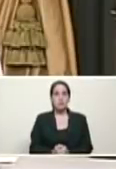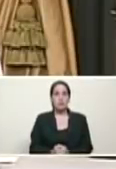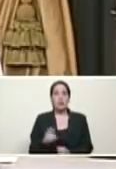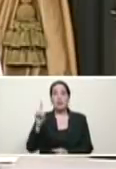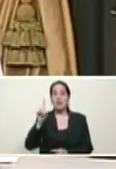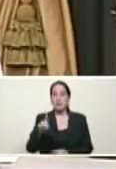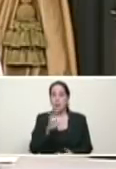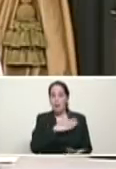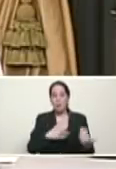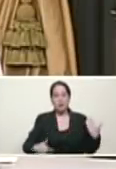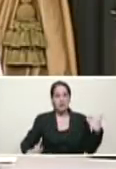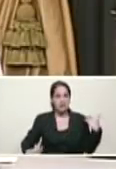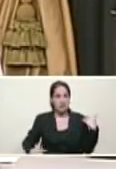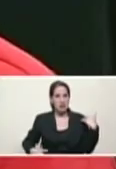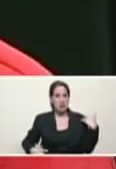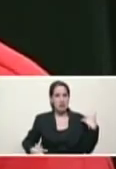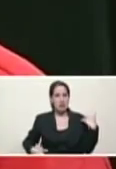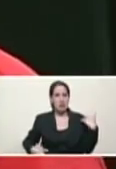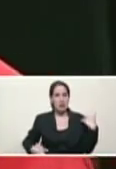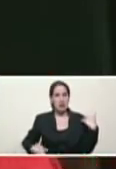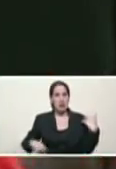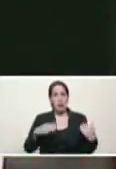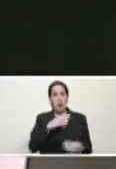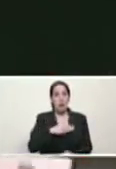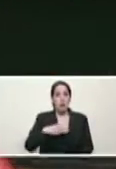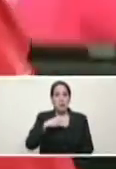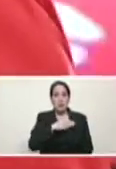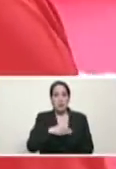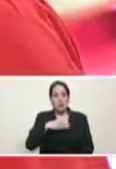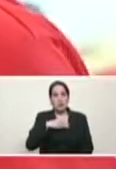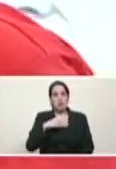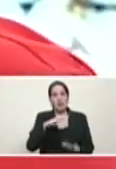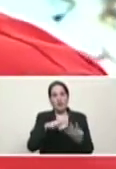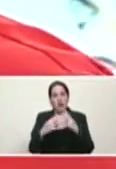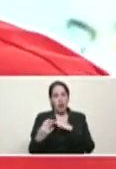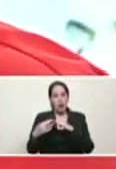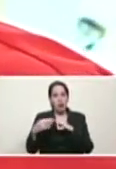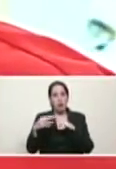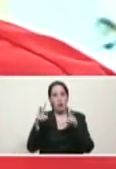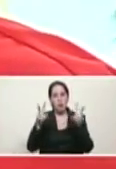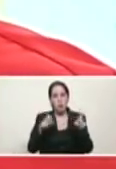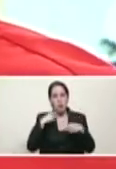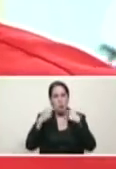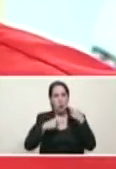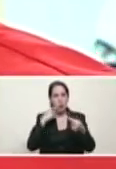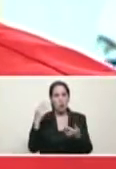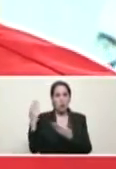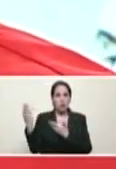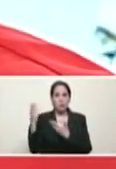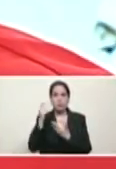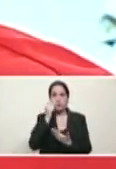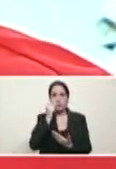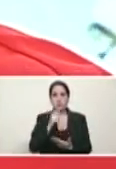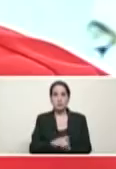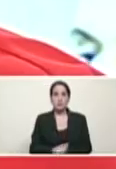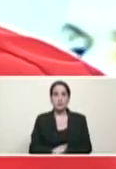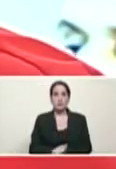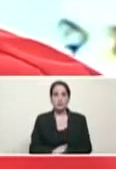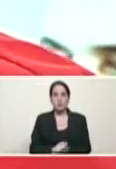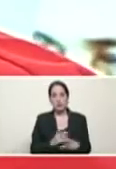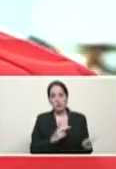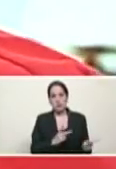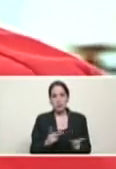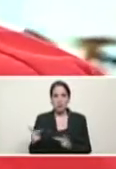de la gran misión Barrio Nuevo, Barrio Tricolor, el general de división Raúl Alfonso Paredes.